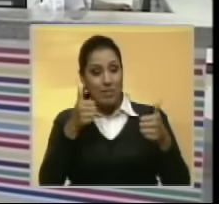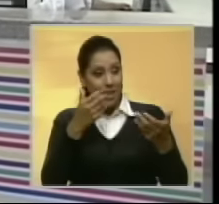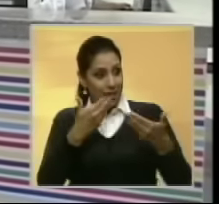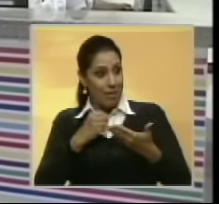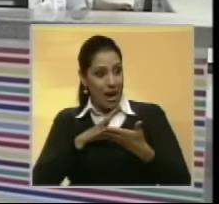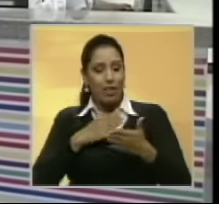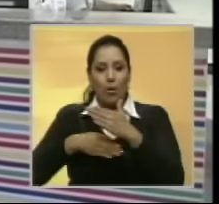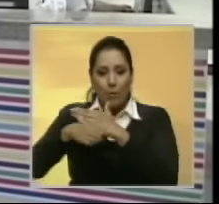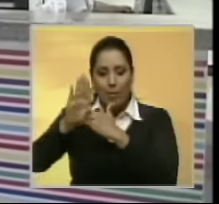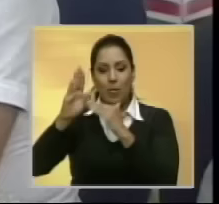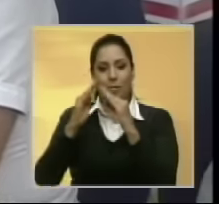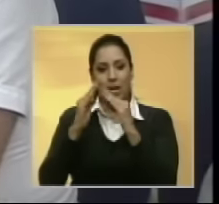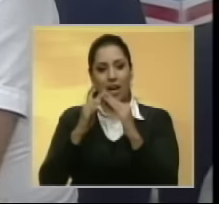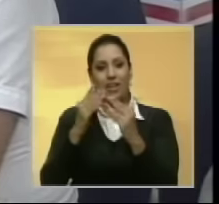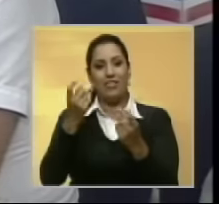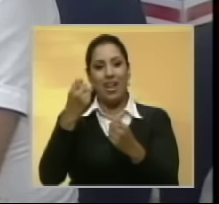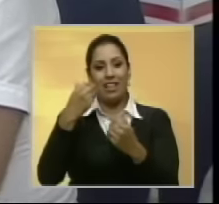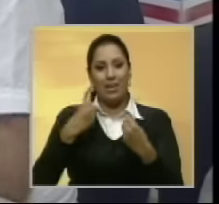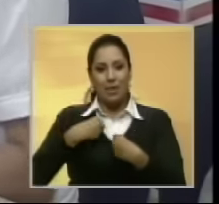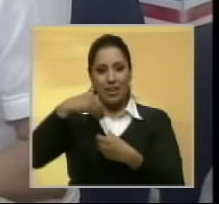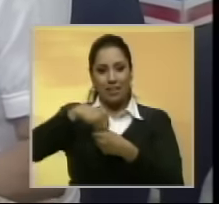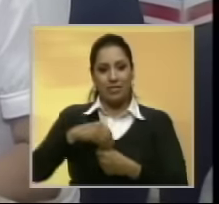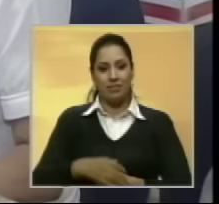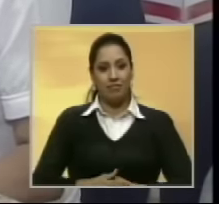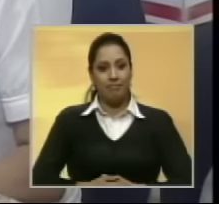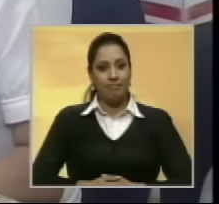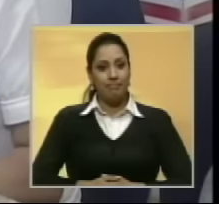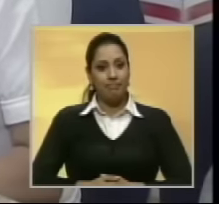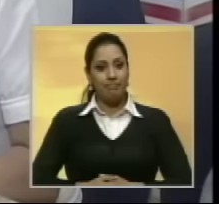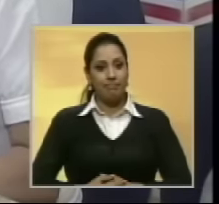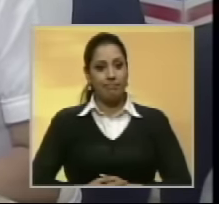médicos que debe seguir recibiendo en su vivienda.